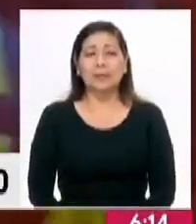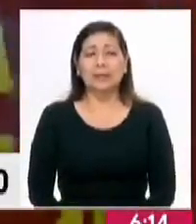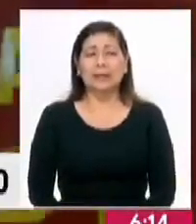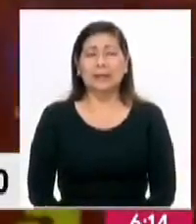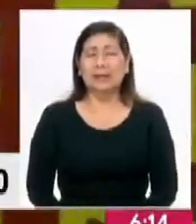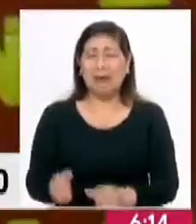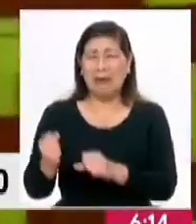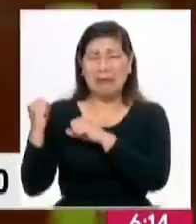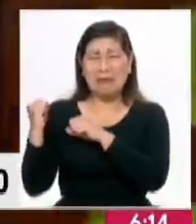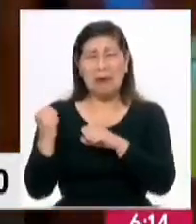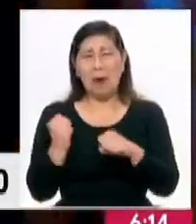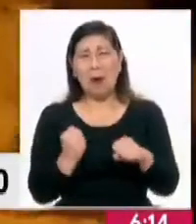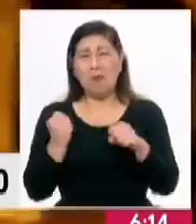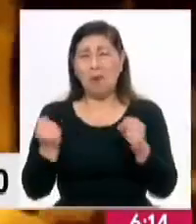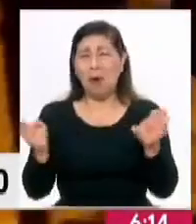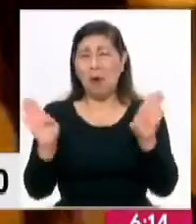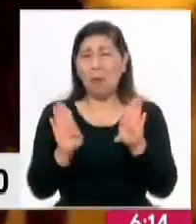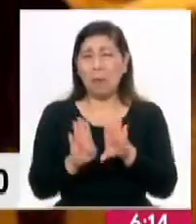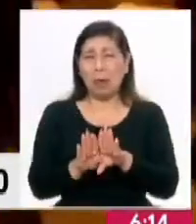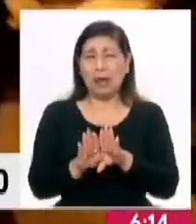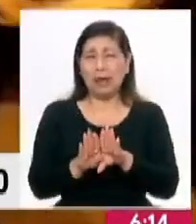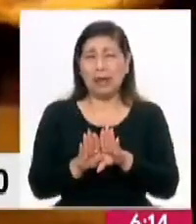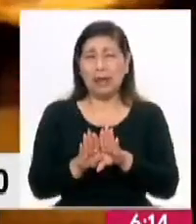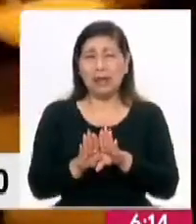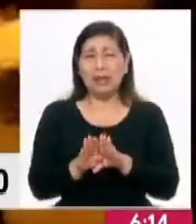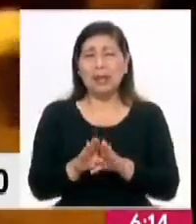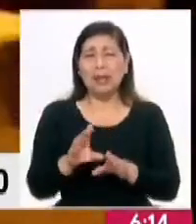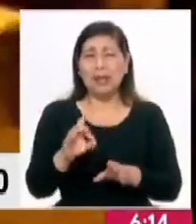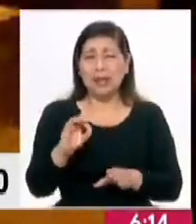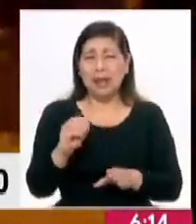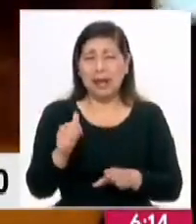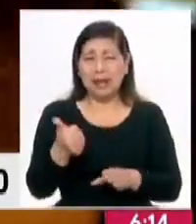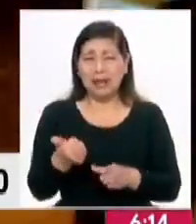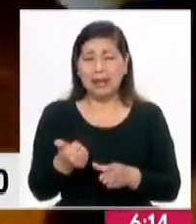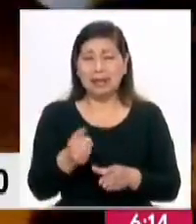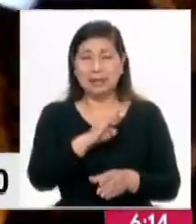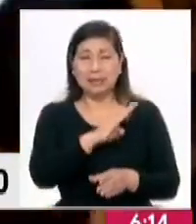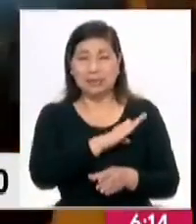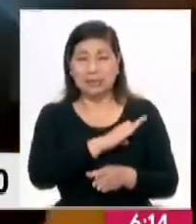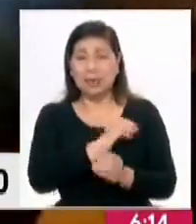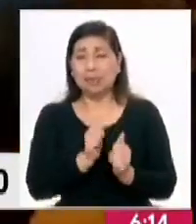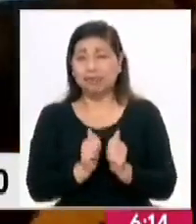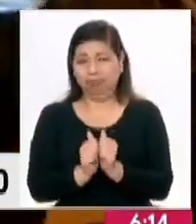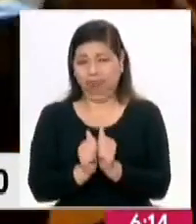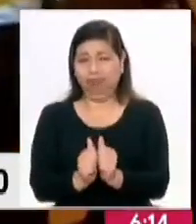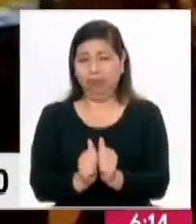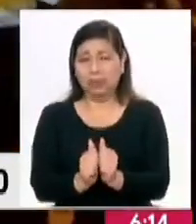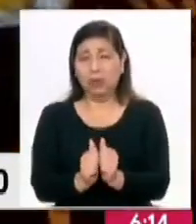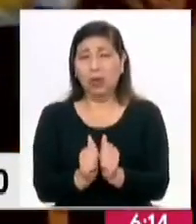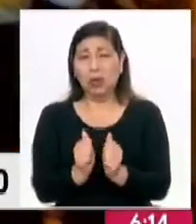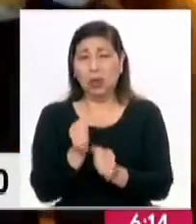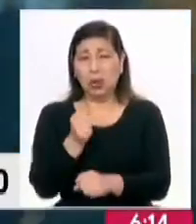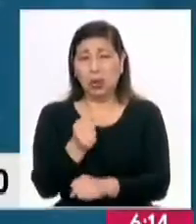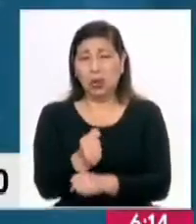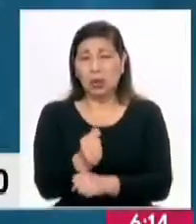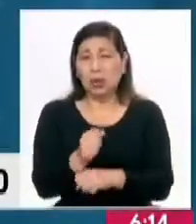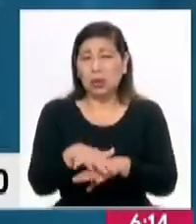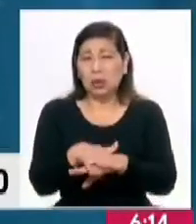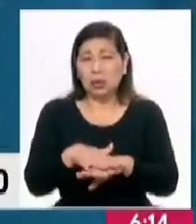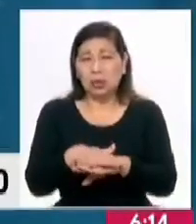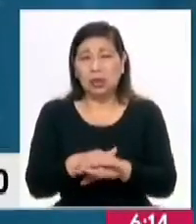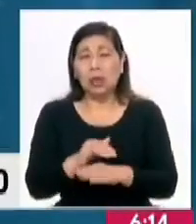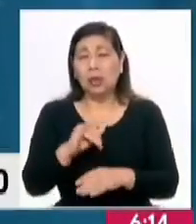debieron forzar la puerta para ingresar. Agentes de la DIVIAC y miembros de la Fiscalía Corporativa Especializada contra el Crimen